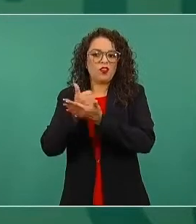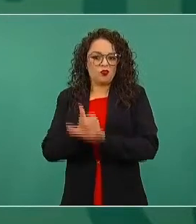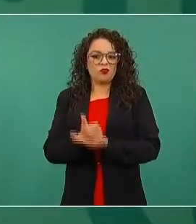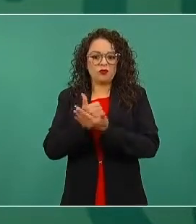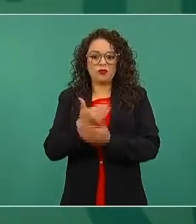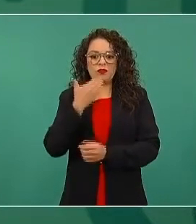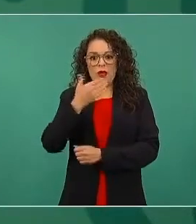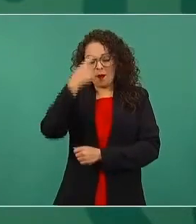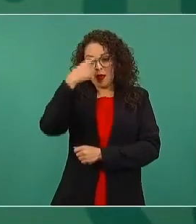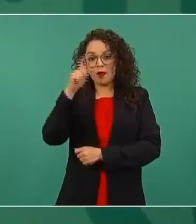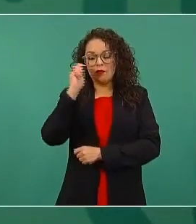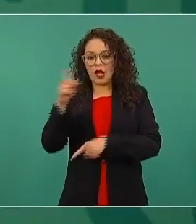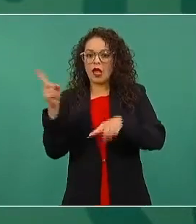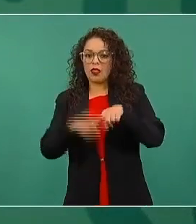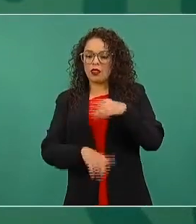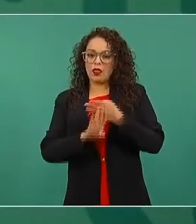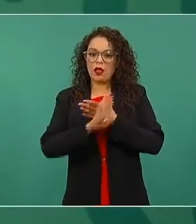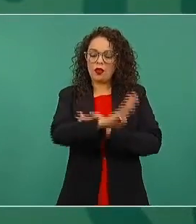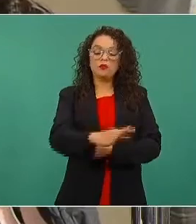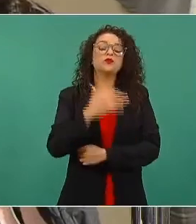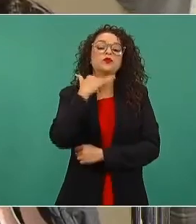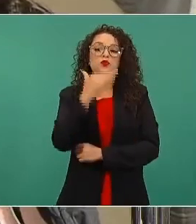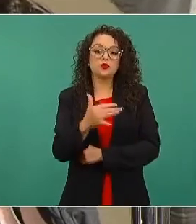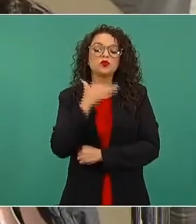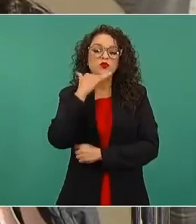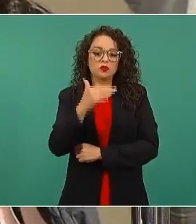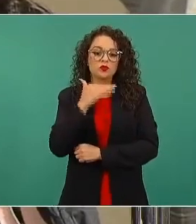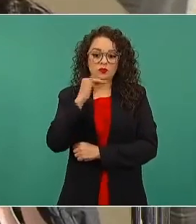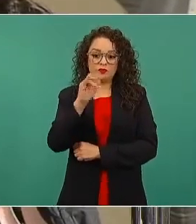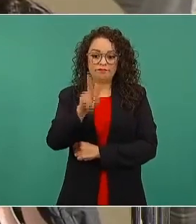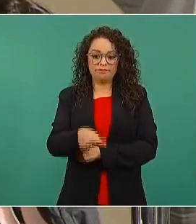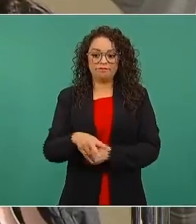no haya corrupción y que